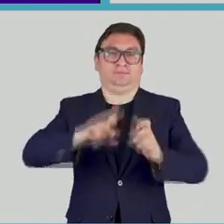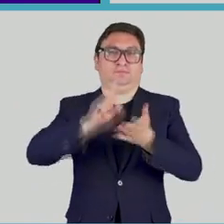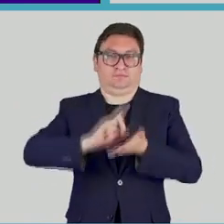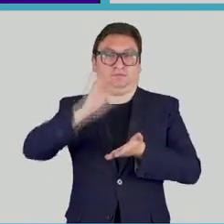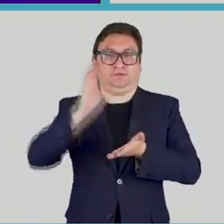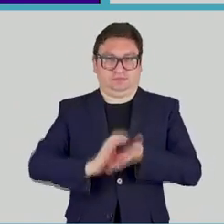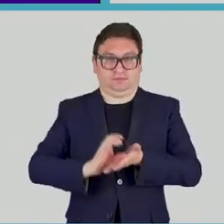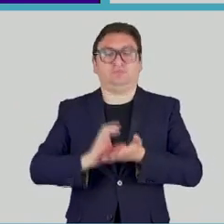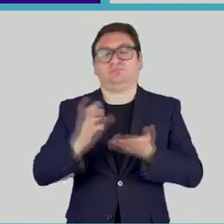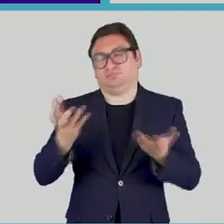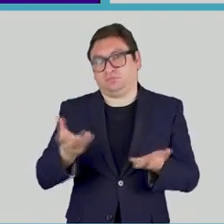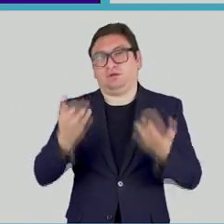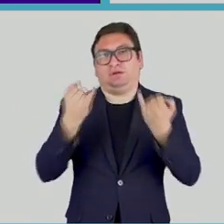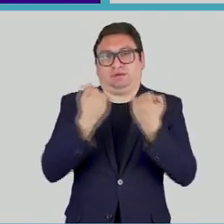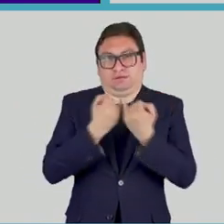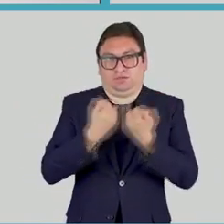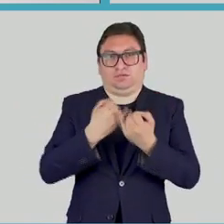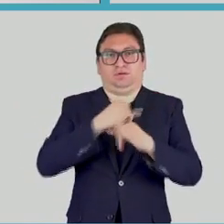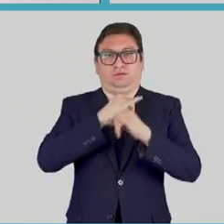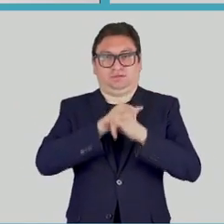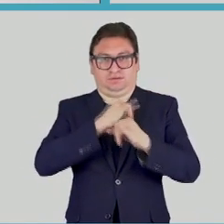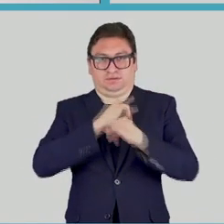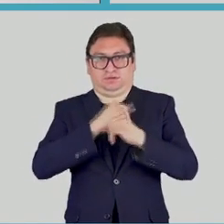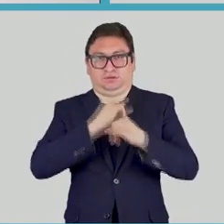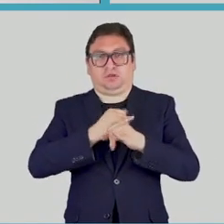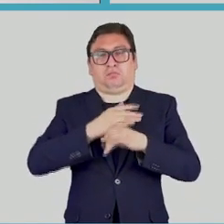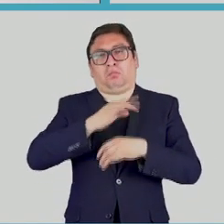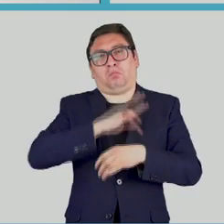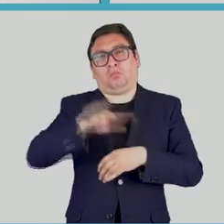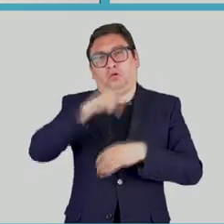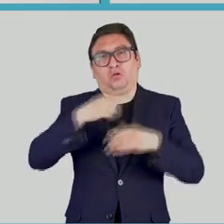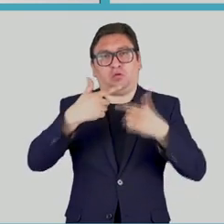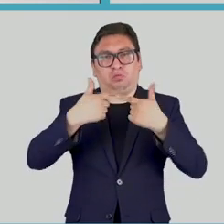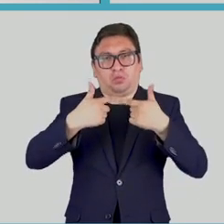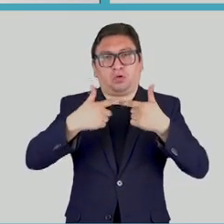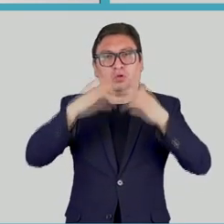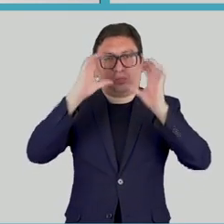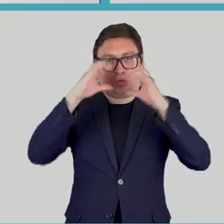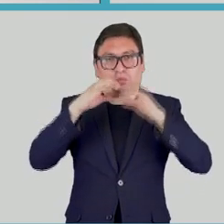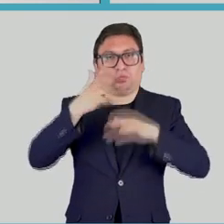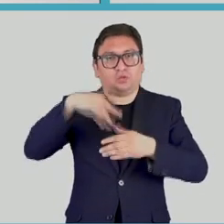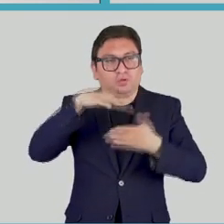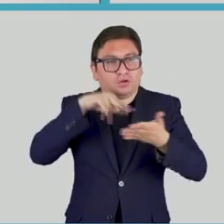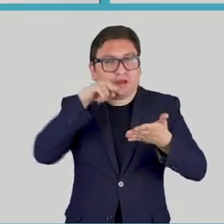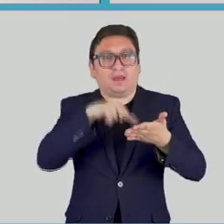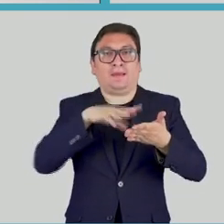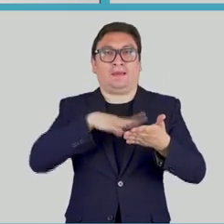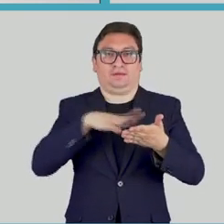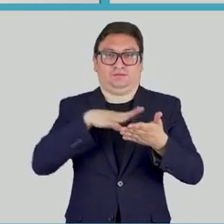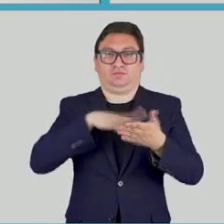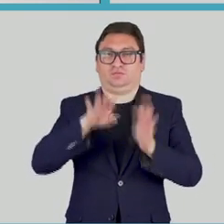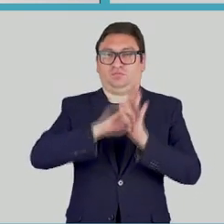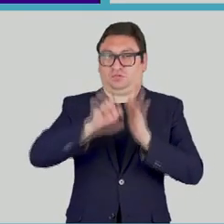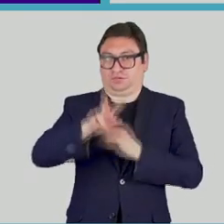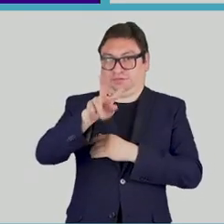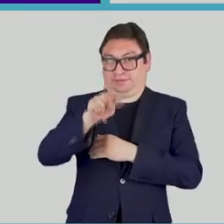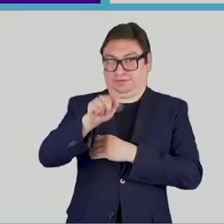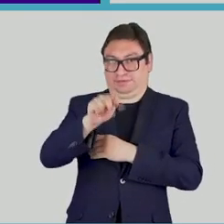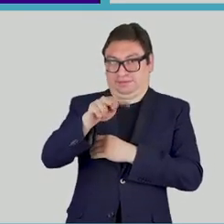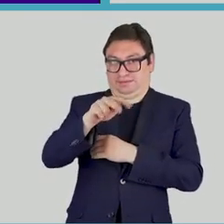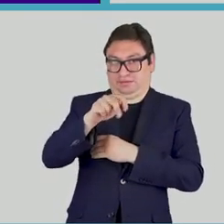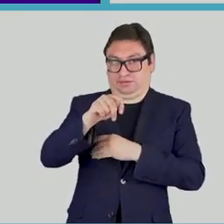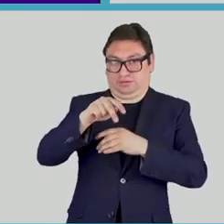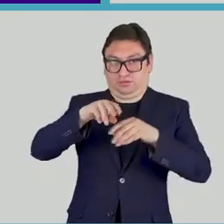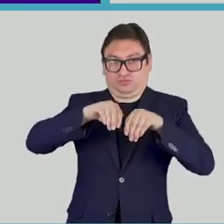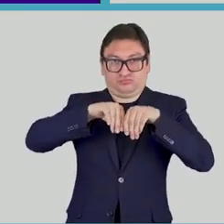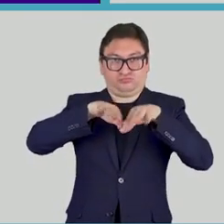discapacidad incluso por ahí hay en la red será cosa de googlearlo hay un hay un canal canal de televisión